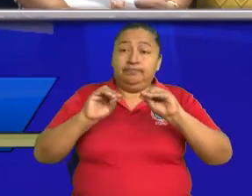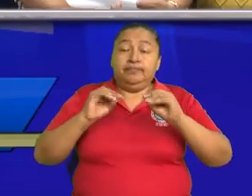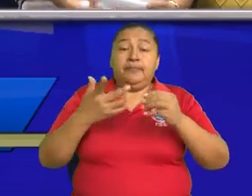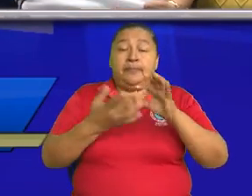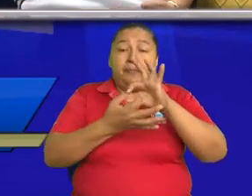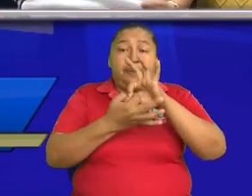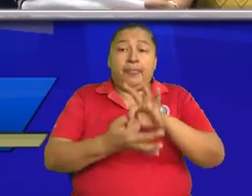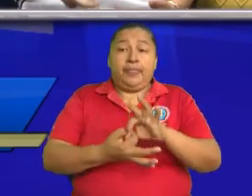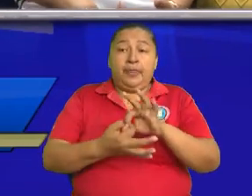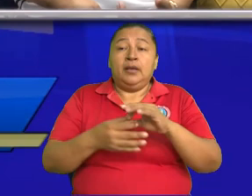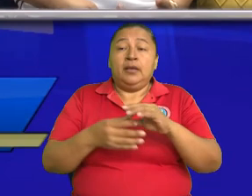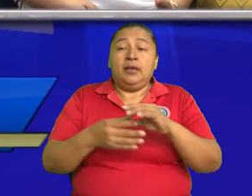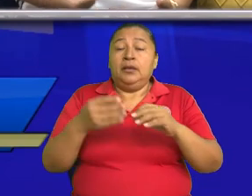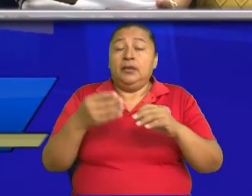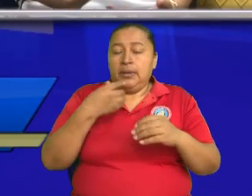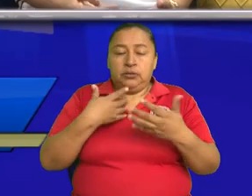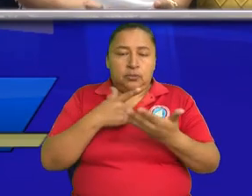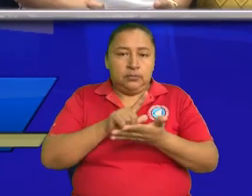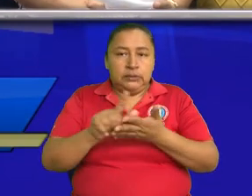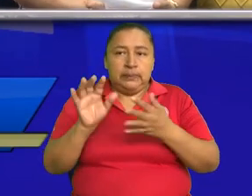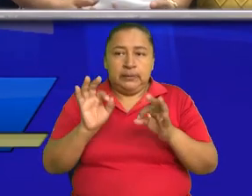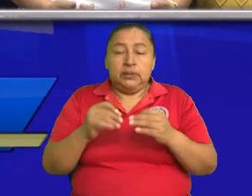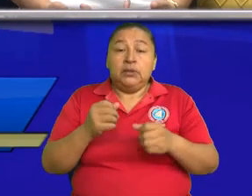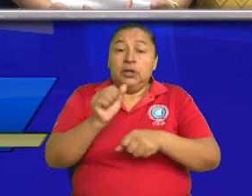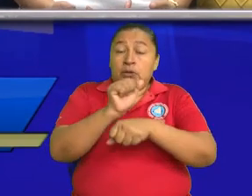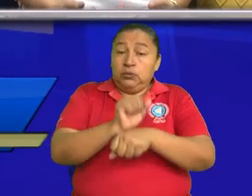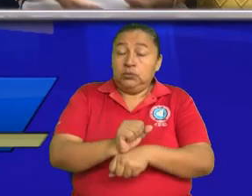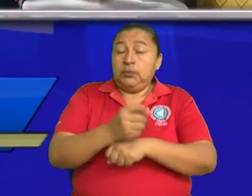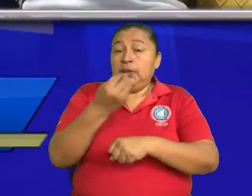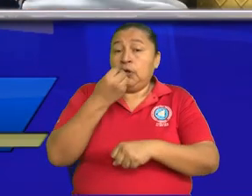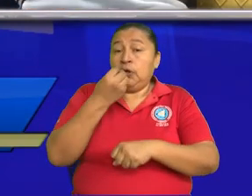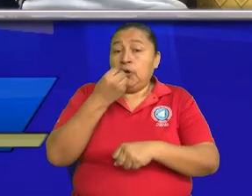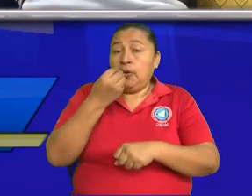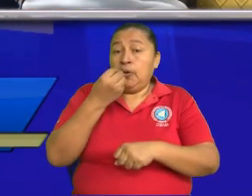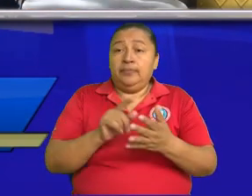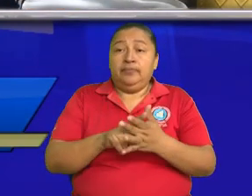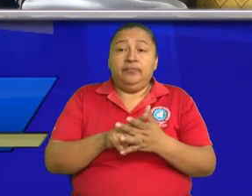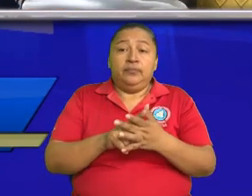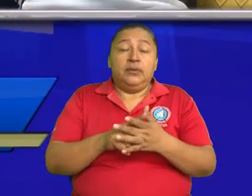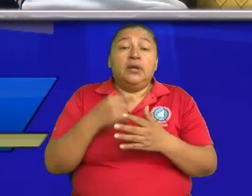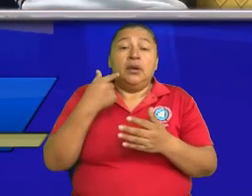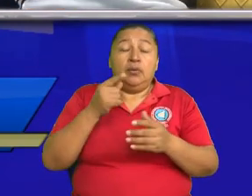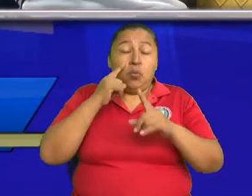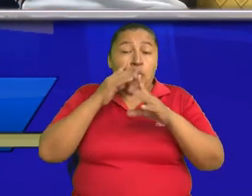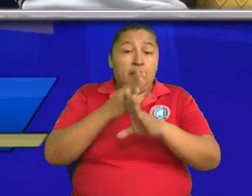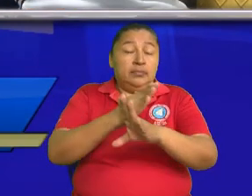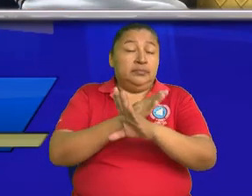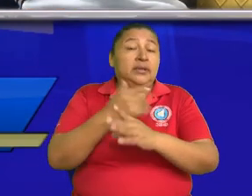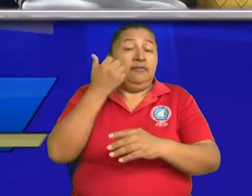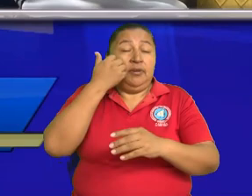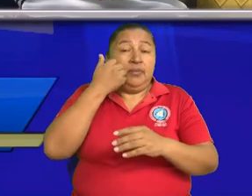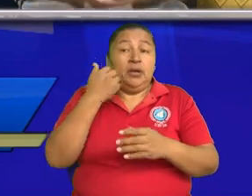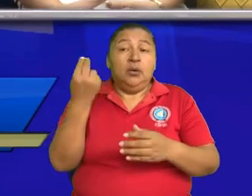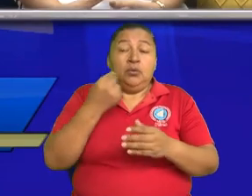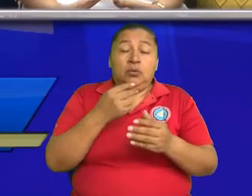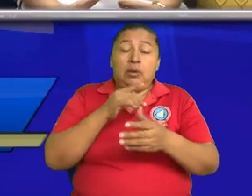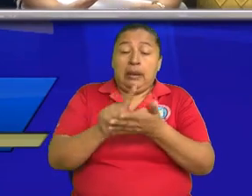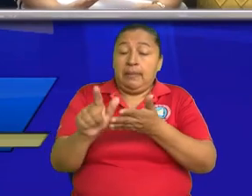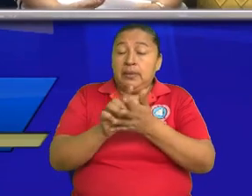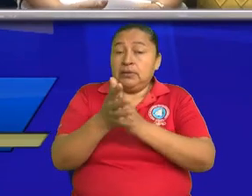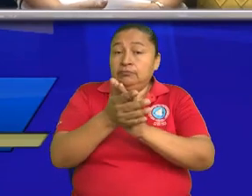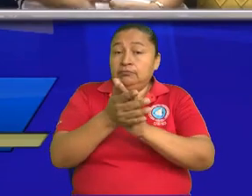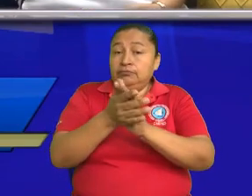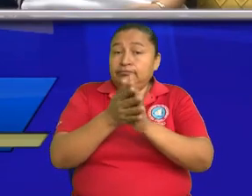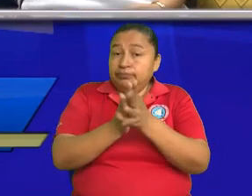de la alimentación sana, hábitos alimenticios sanos, el tema de la prevención de enfermedades a través de hábitos higiénicos,